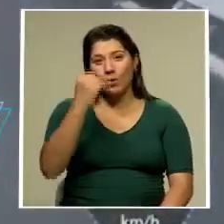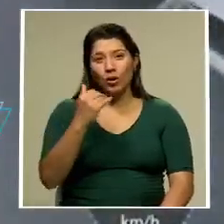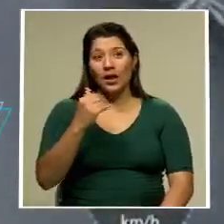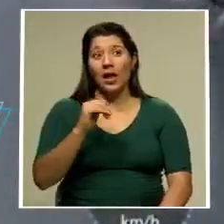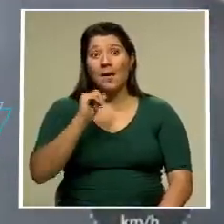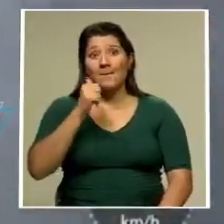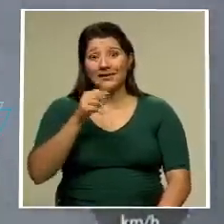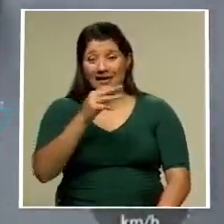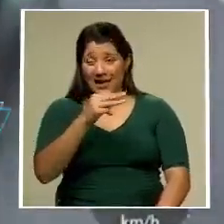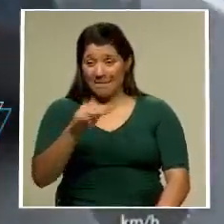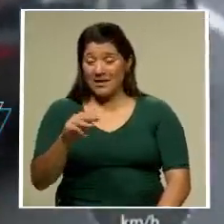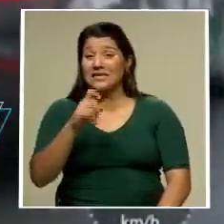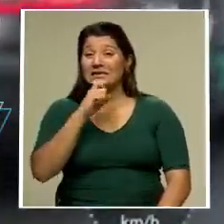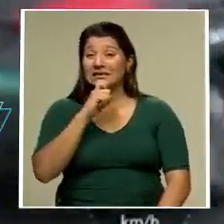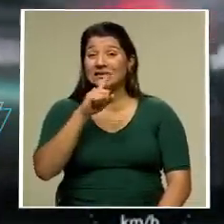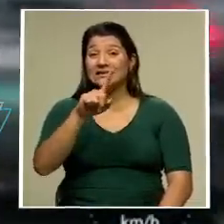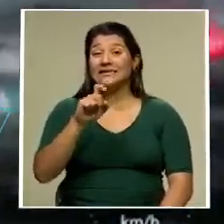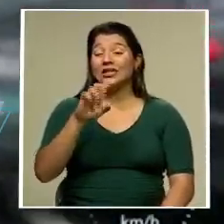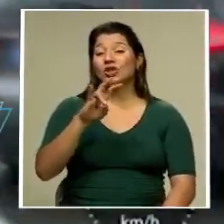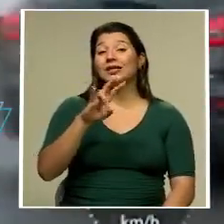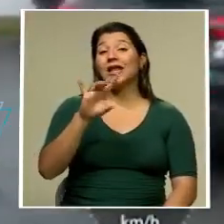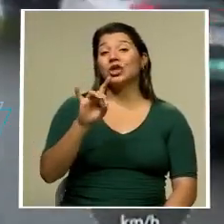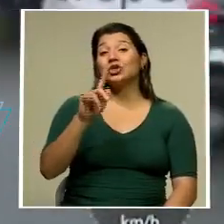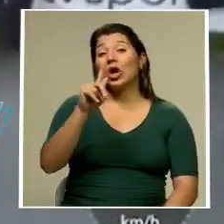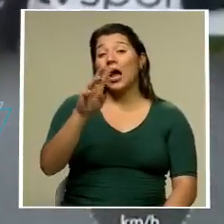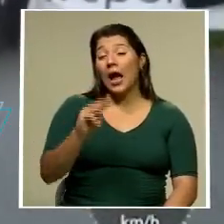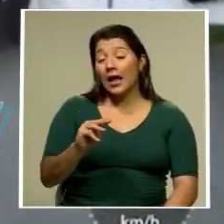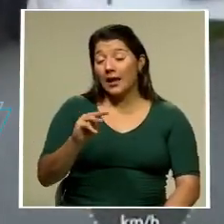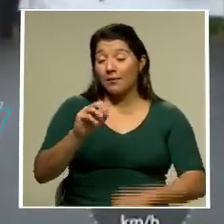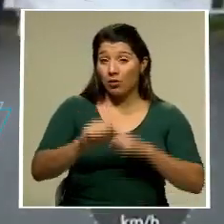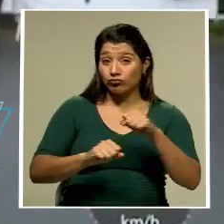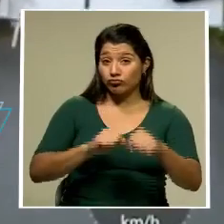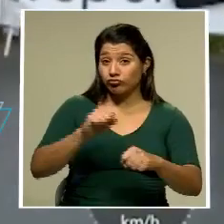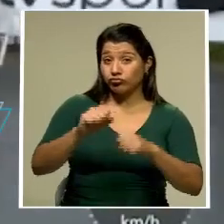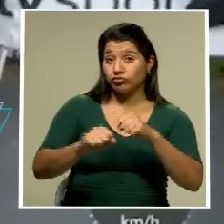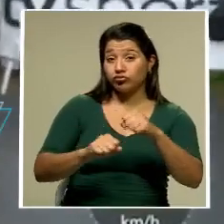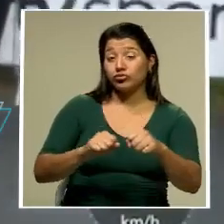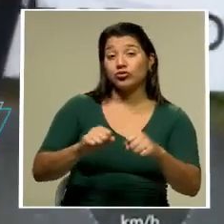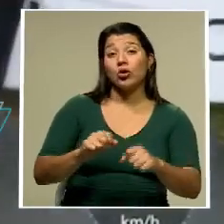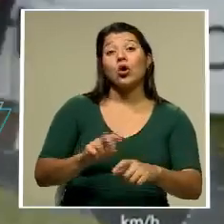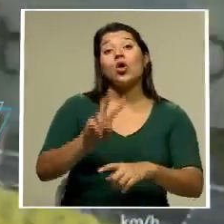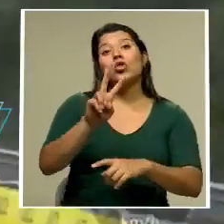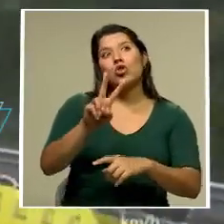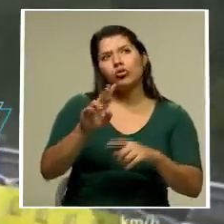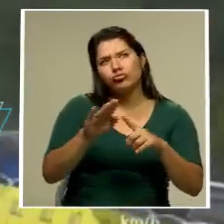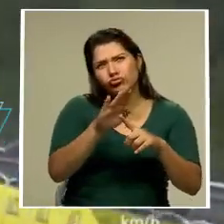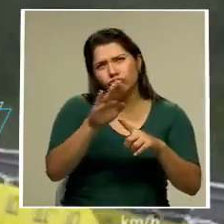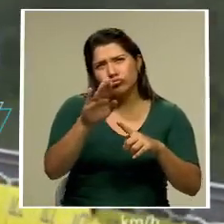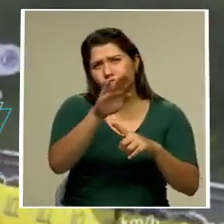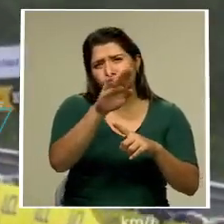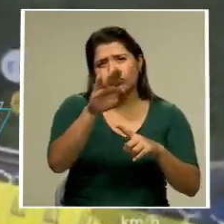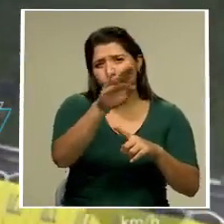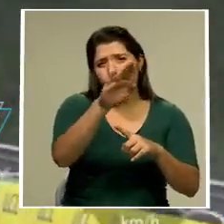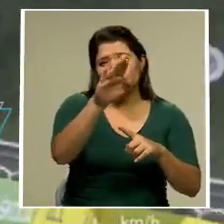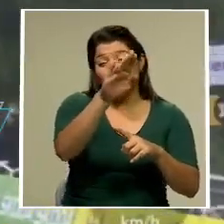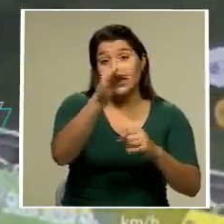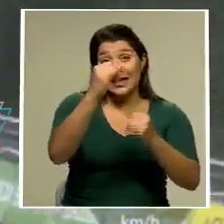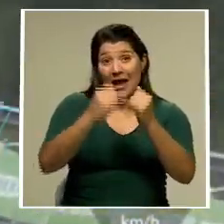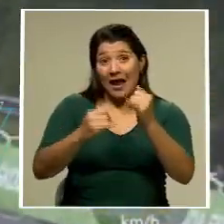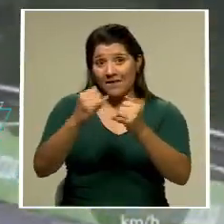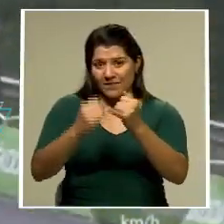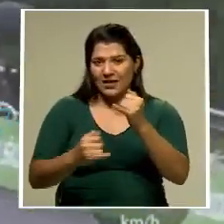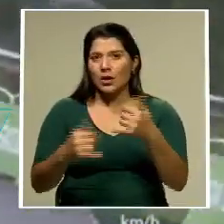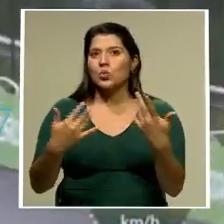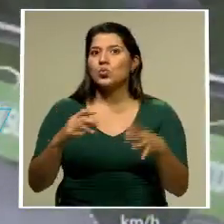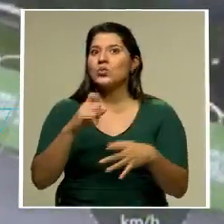pesada, con 178 kilómetros de corrido en los Pirineos, con 2 puertos de montaña de primera categoría y con un final marcado por